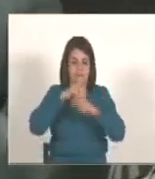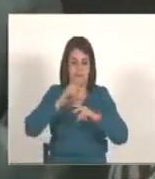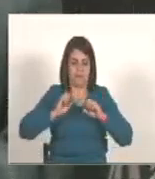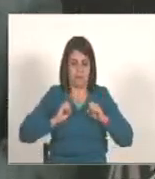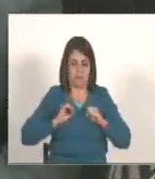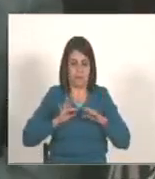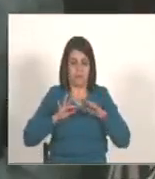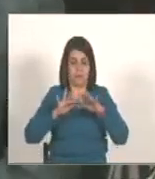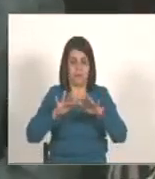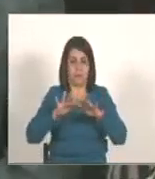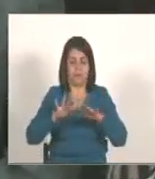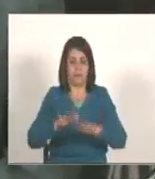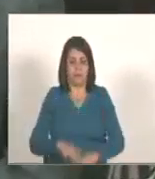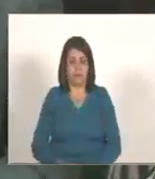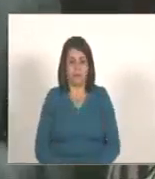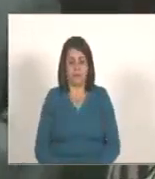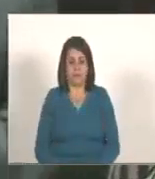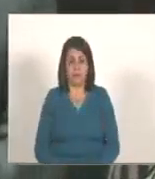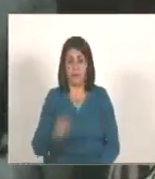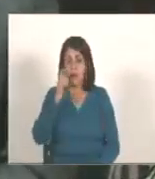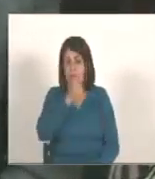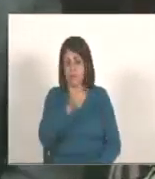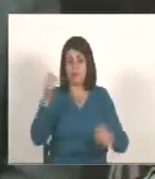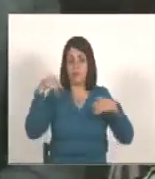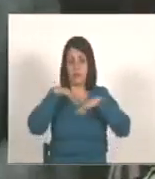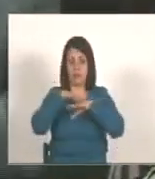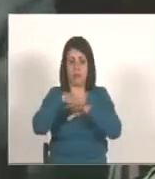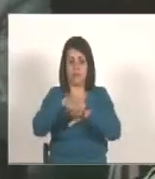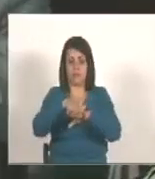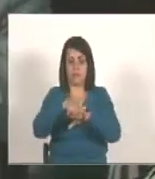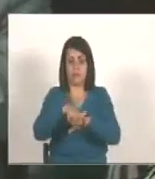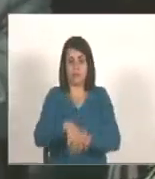Exterior de Soberanía e Integración